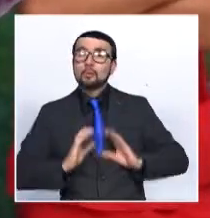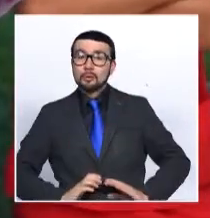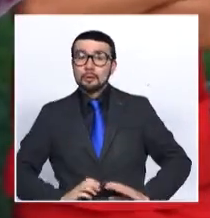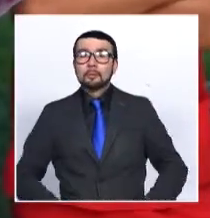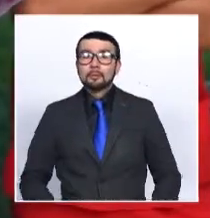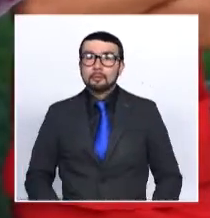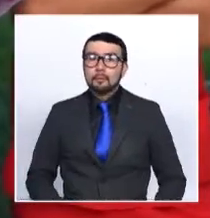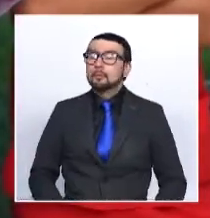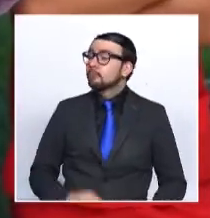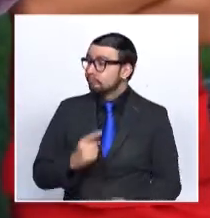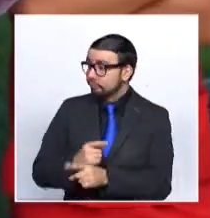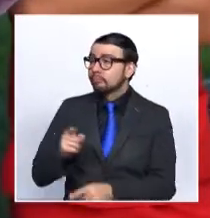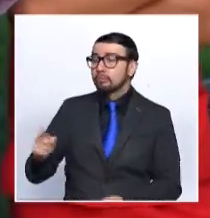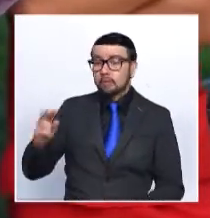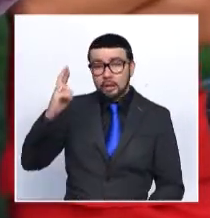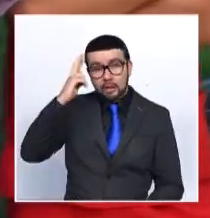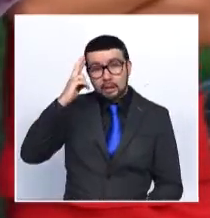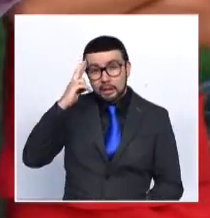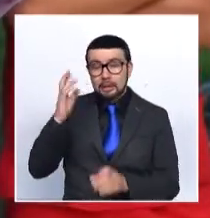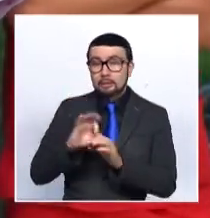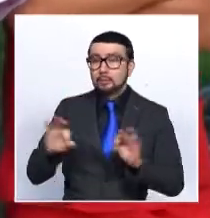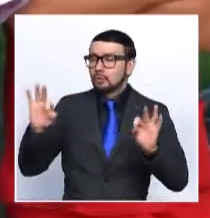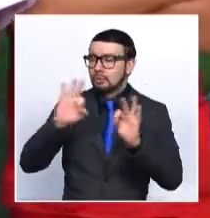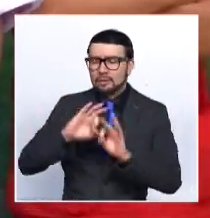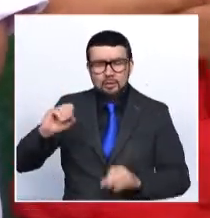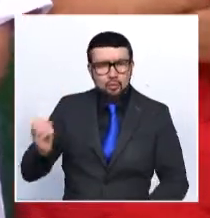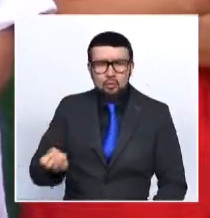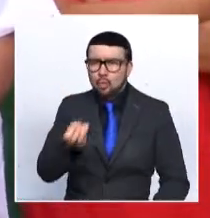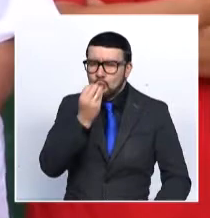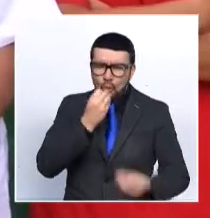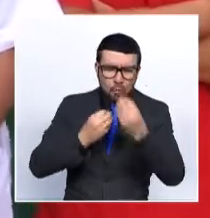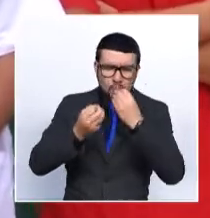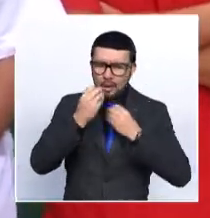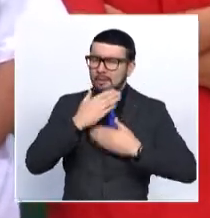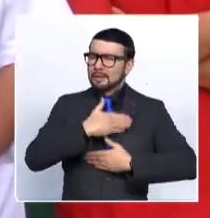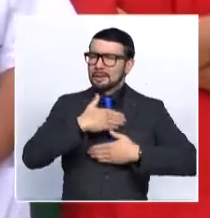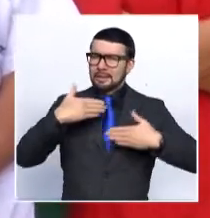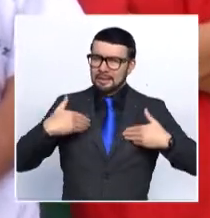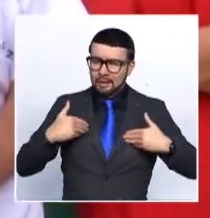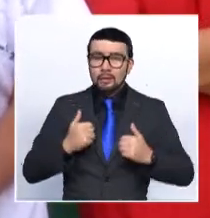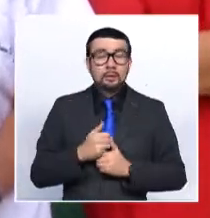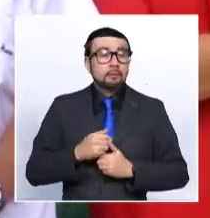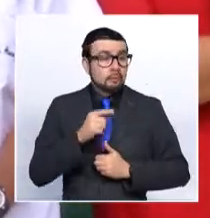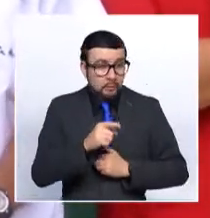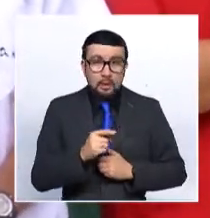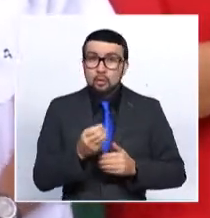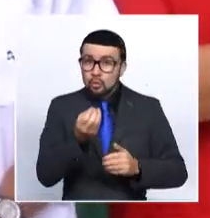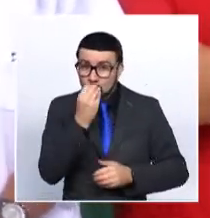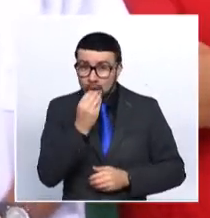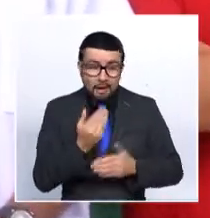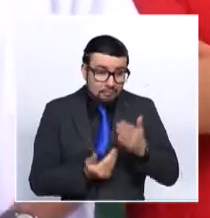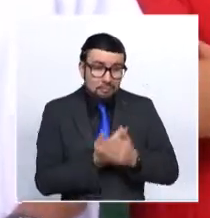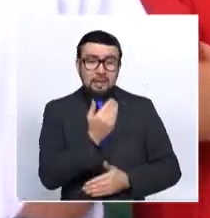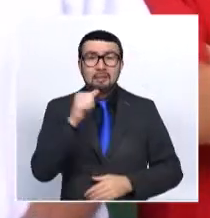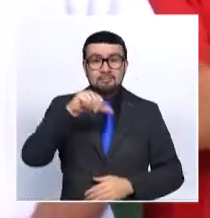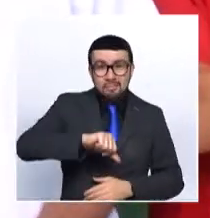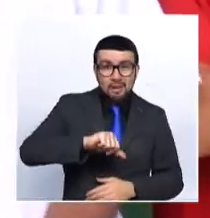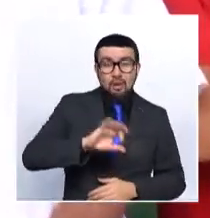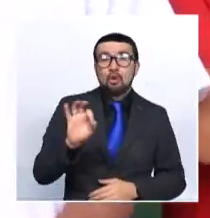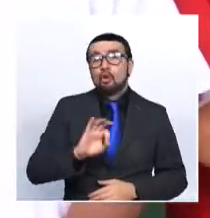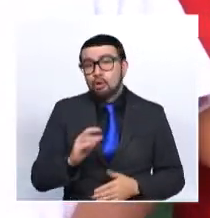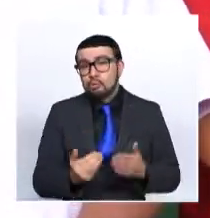Es importantísimo la parte nutricional. Allí es donde empieza la salud o empieza la enfermedad. Si no tenemos una